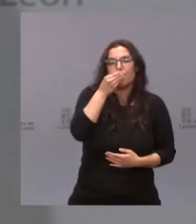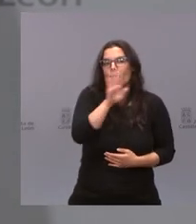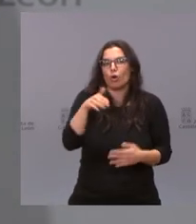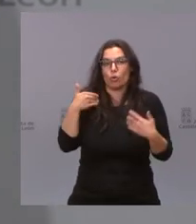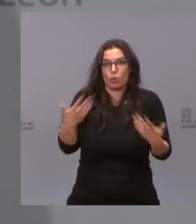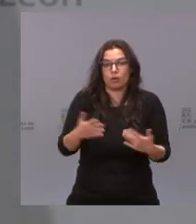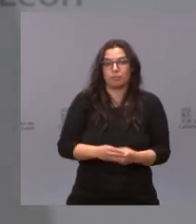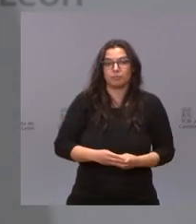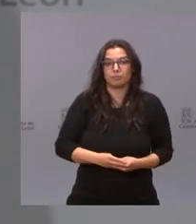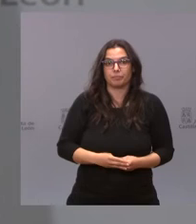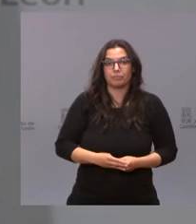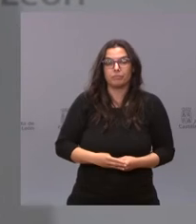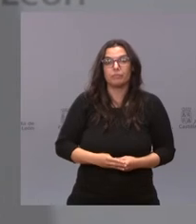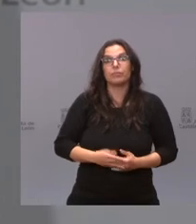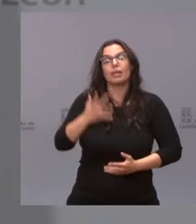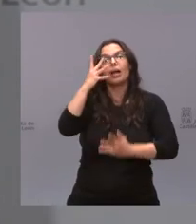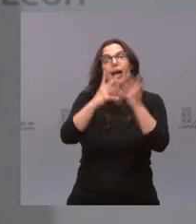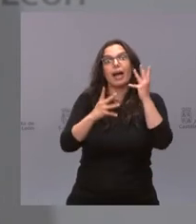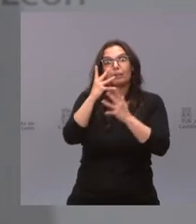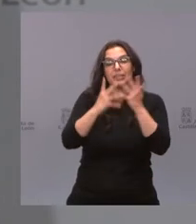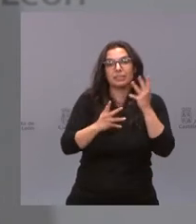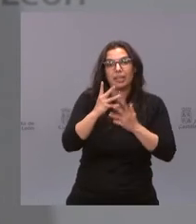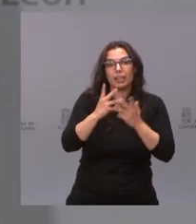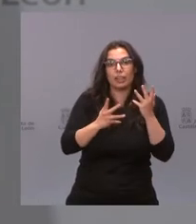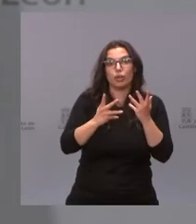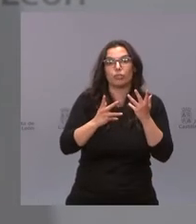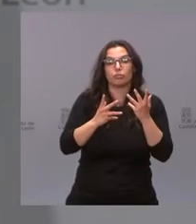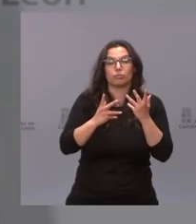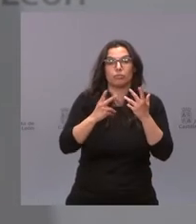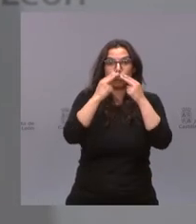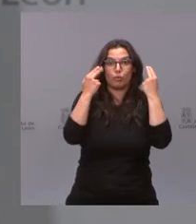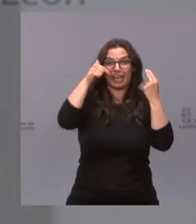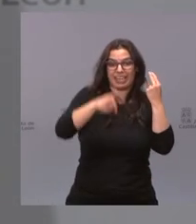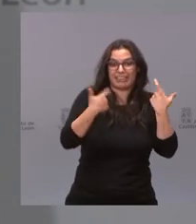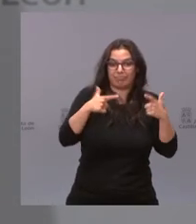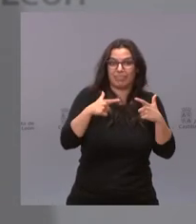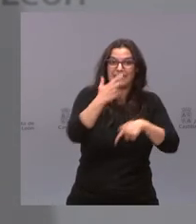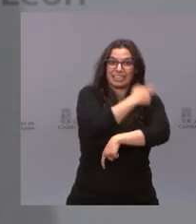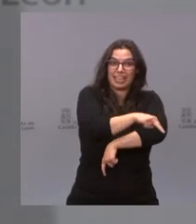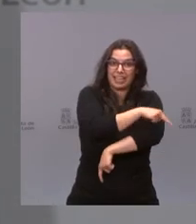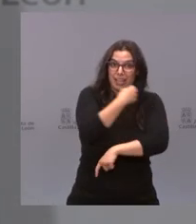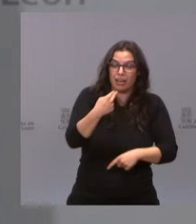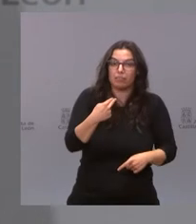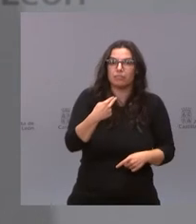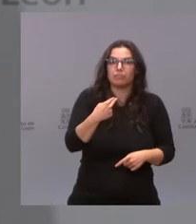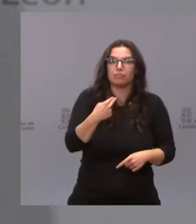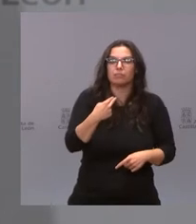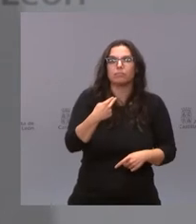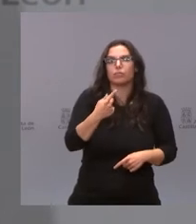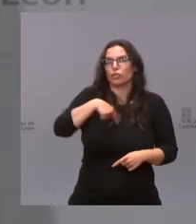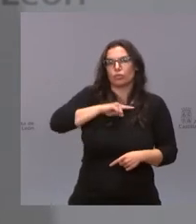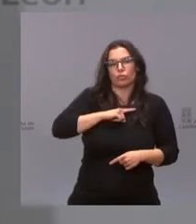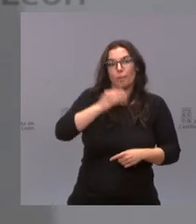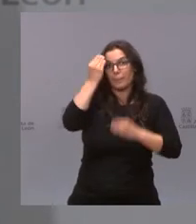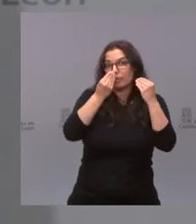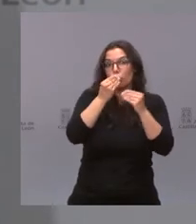¿Qué le parece mejor a la administración sanitaria de esta comunidad? Ir por el camino que marca la evidencia científica que tenemos